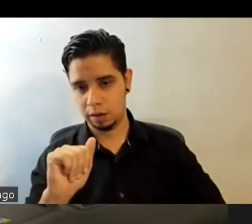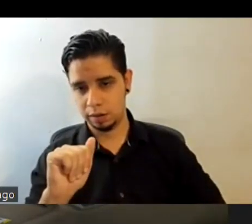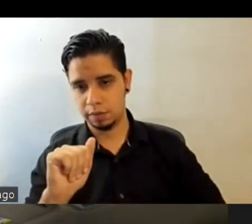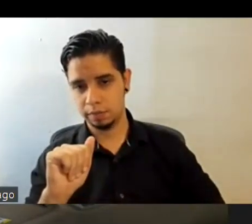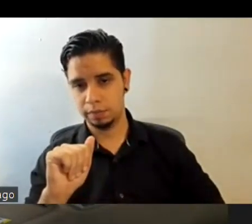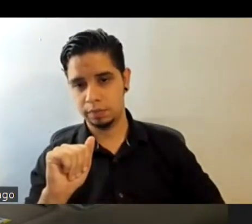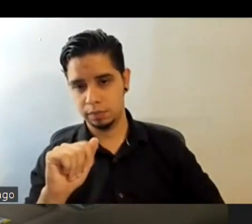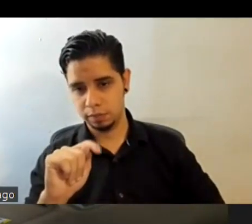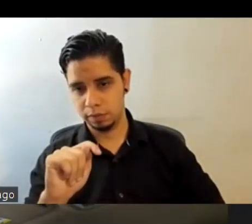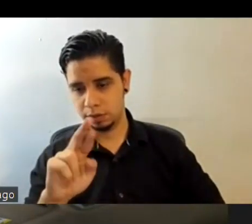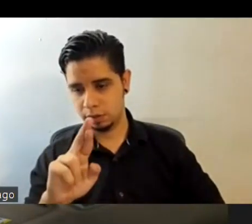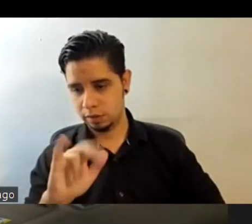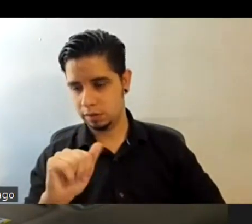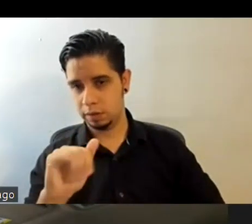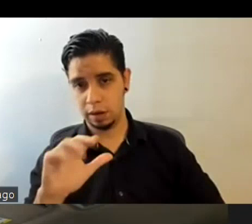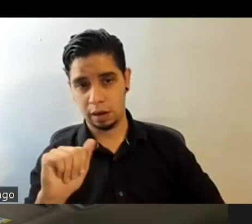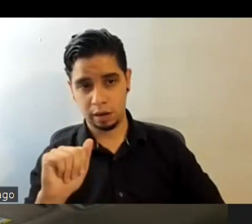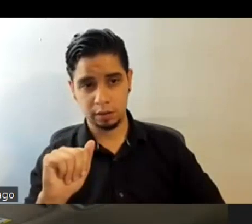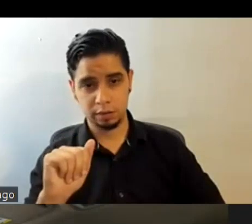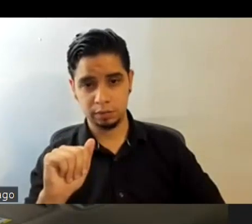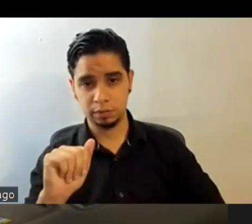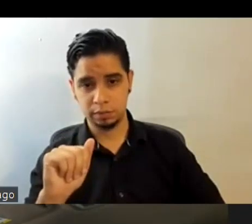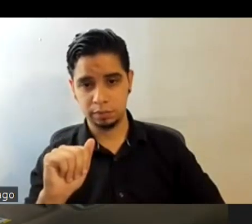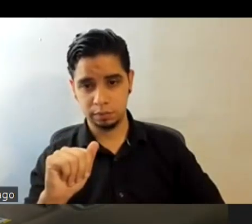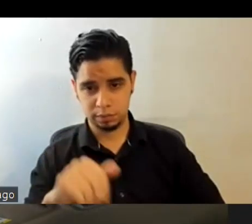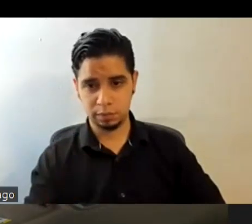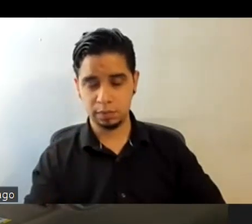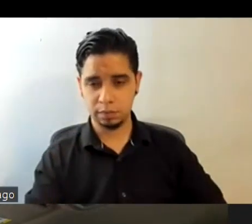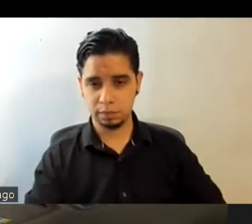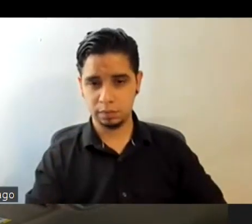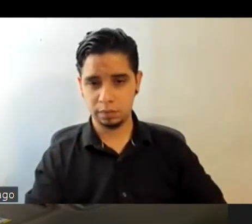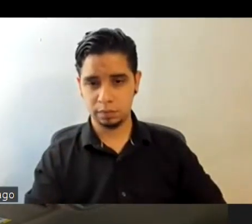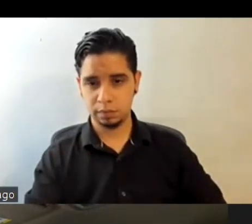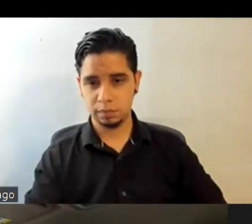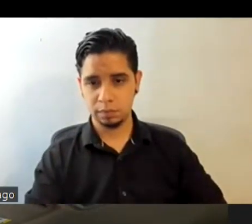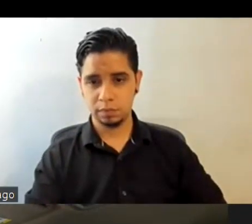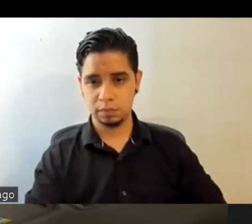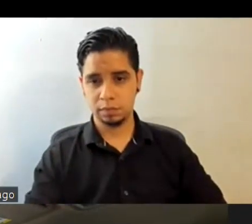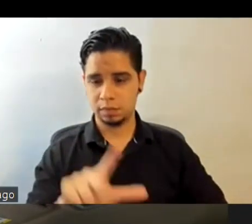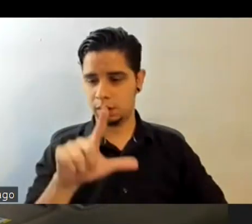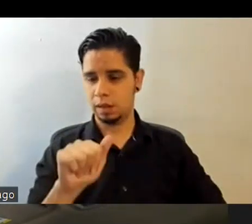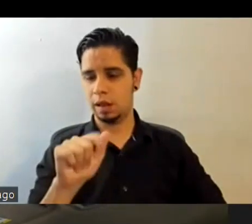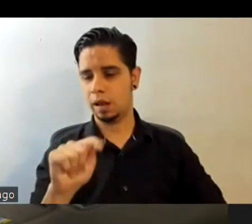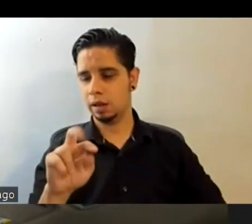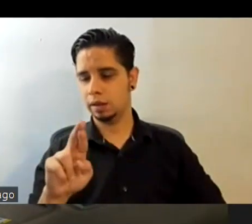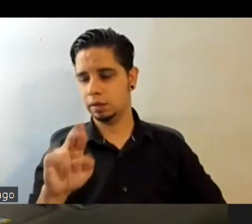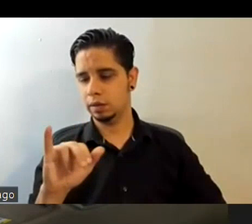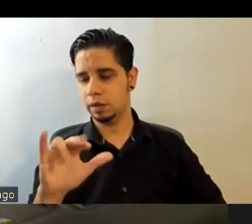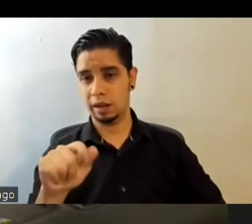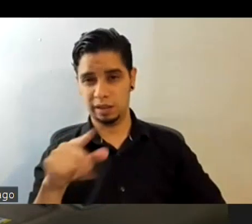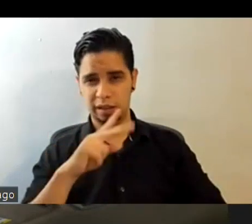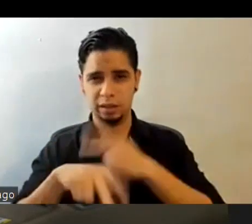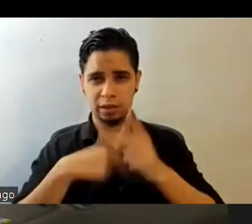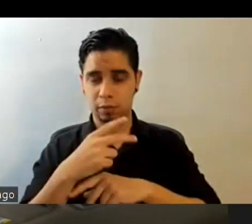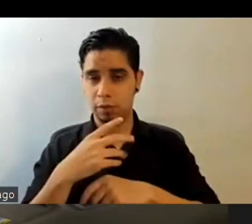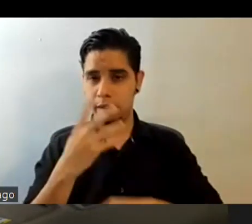Triaca. La triaca. Ese piquito. Sí, la máscara esa se llamaba la triaca. Así que yo